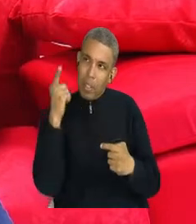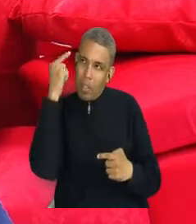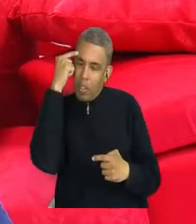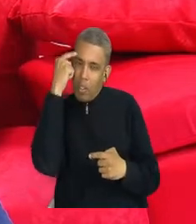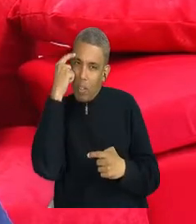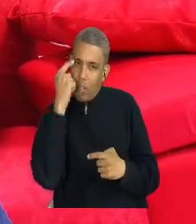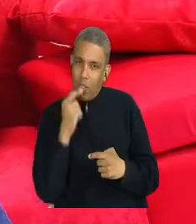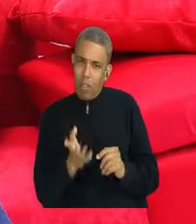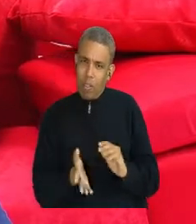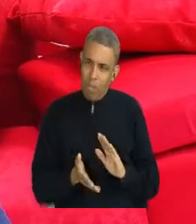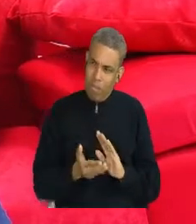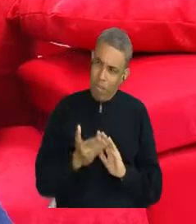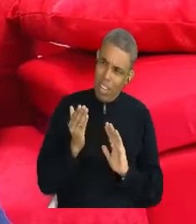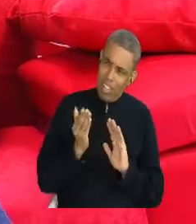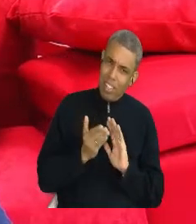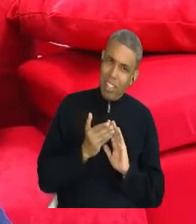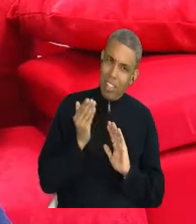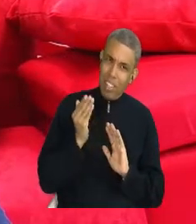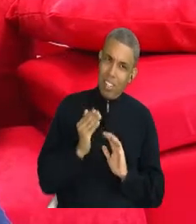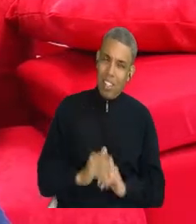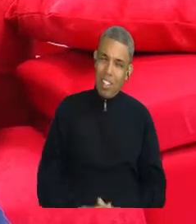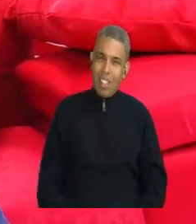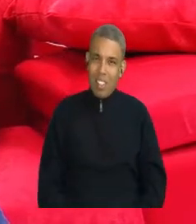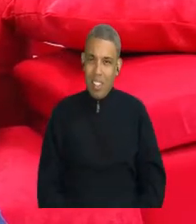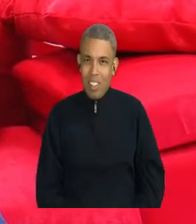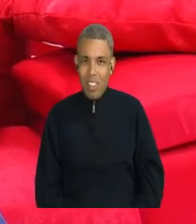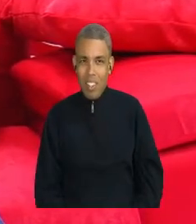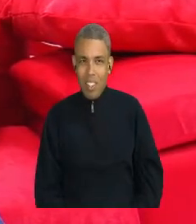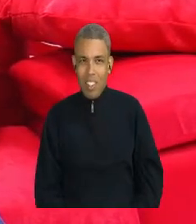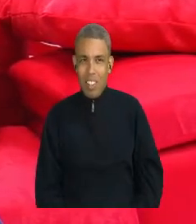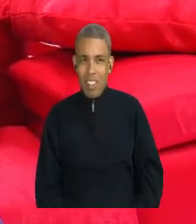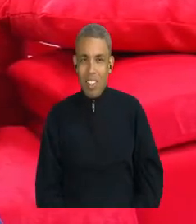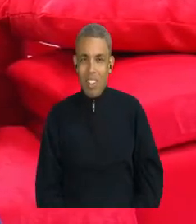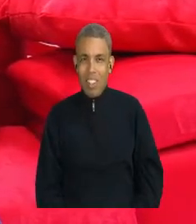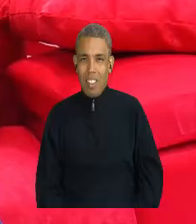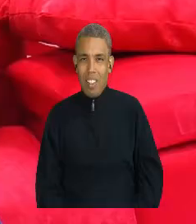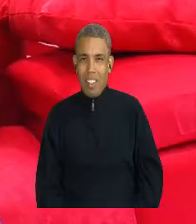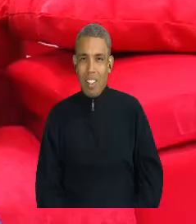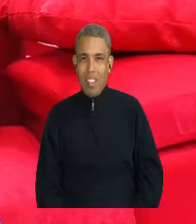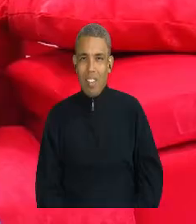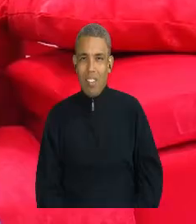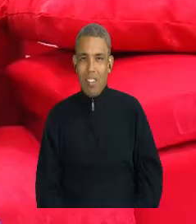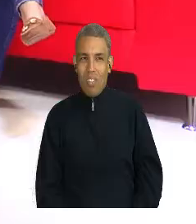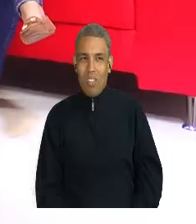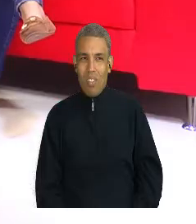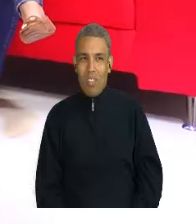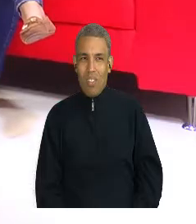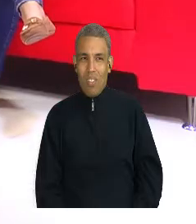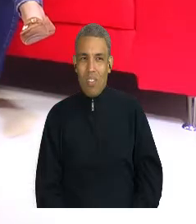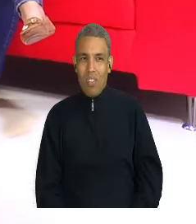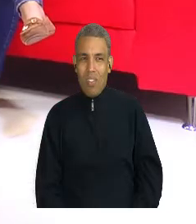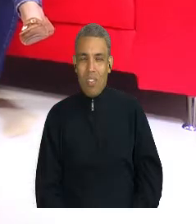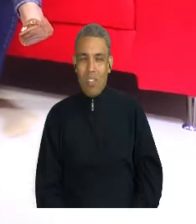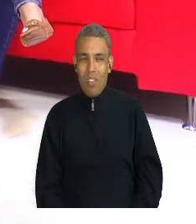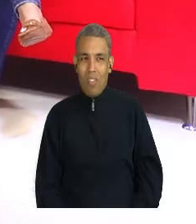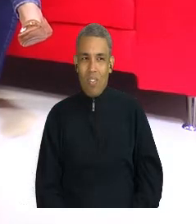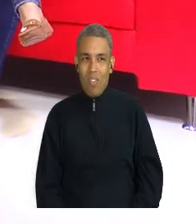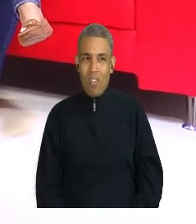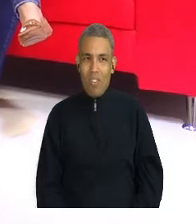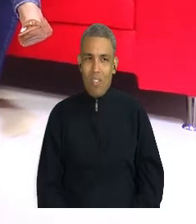Está súper fácil. ¿Ustedes saben cuál es? Ellos deben saber. No la digan, solo les pregunto. Ay, no, yo creo que puedan ayudar. No, ellos no te pueden ayudar.